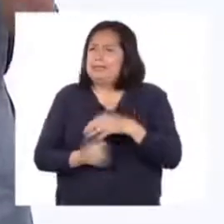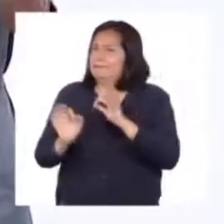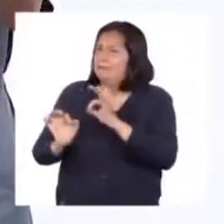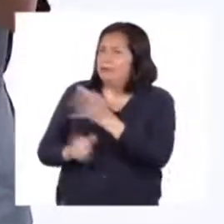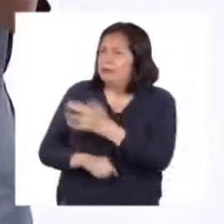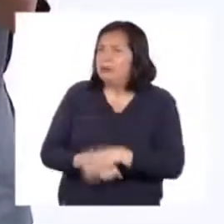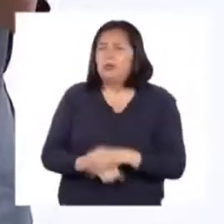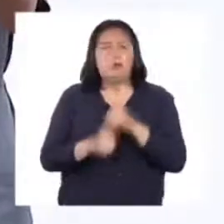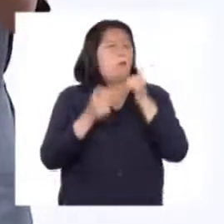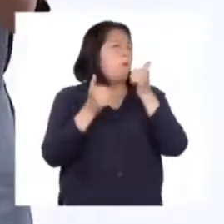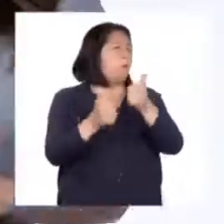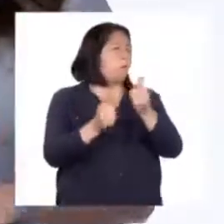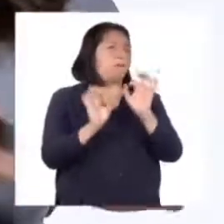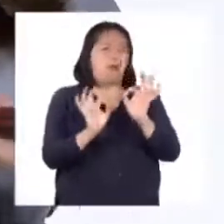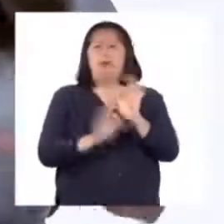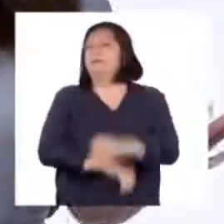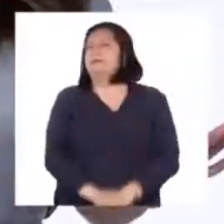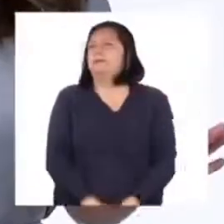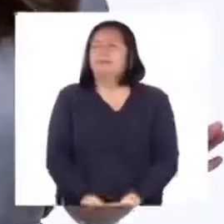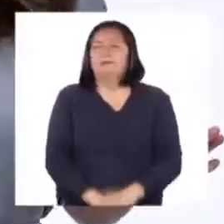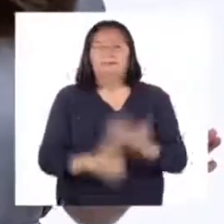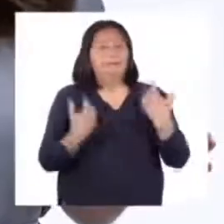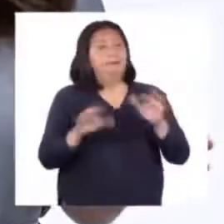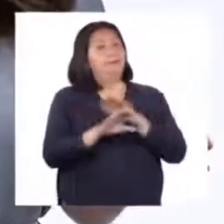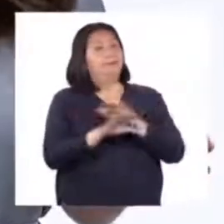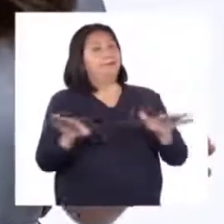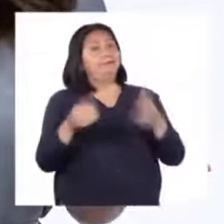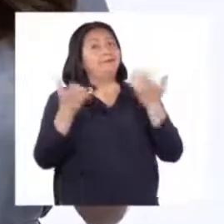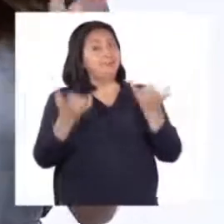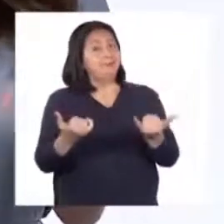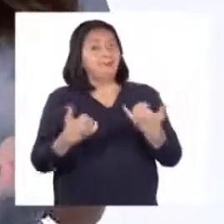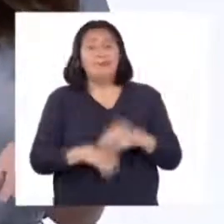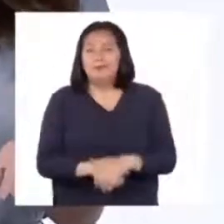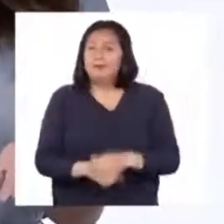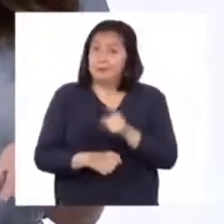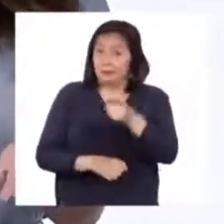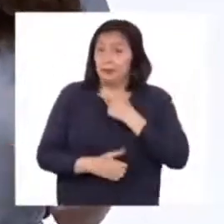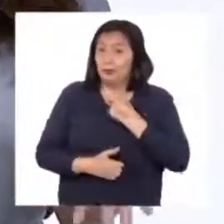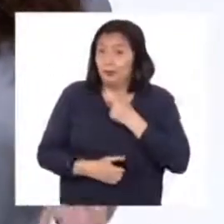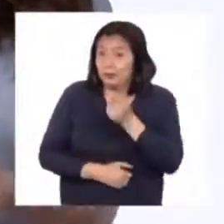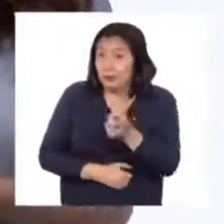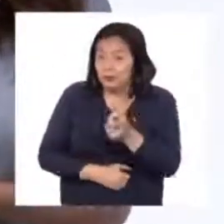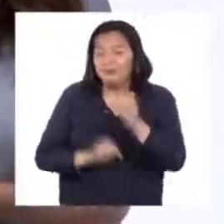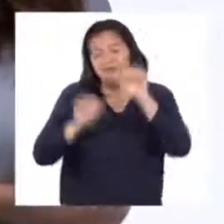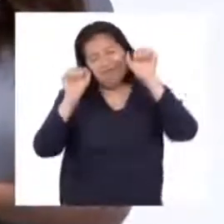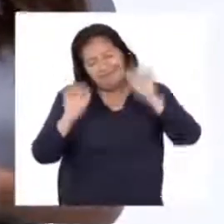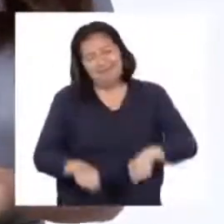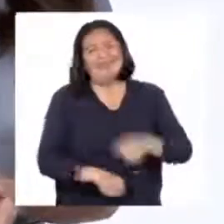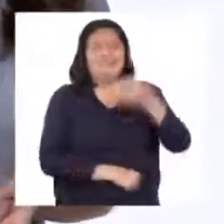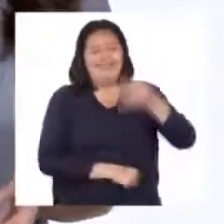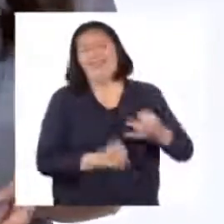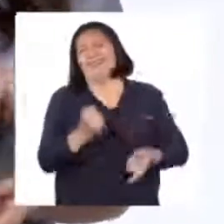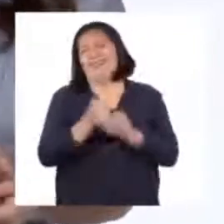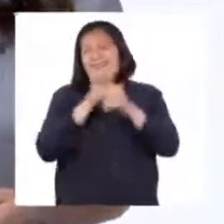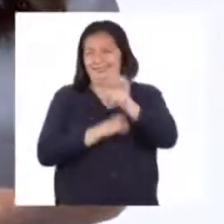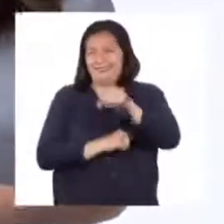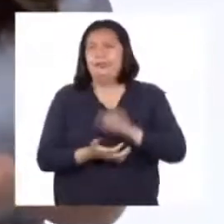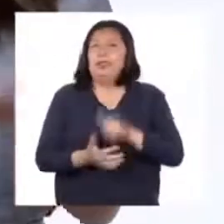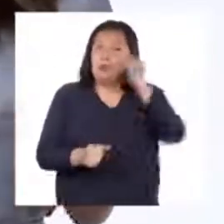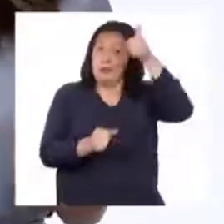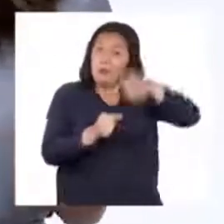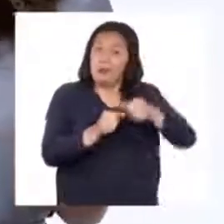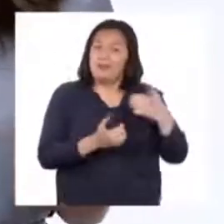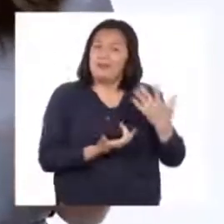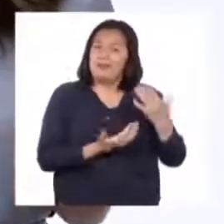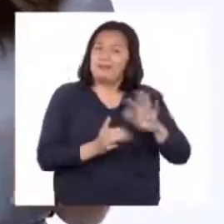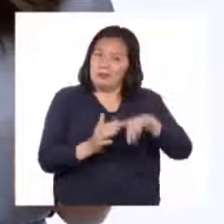peligro. Muy bien. Hemos terminado el programa por hoy. ¿Les gustó? Estoy segura que sí. Recuerda que te esperamos